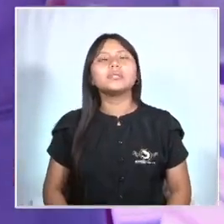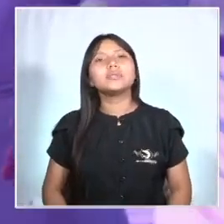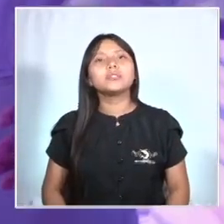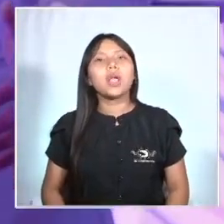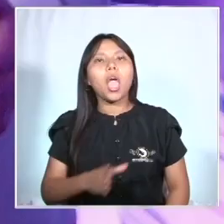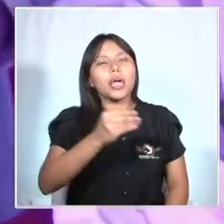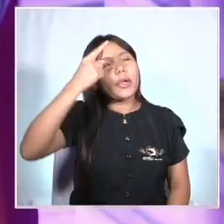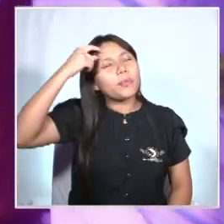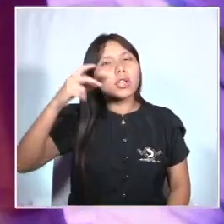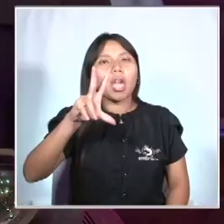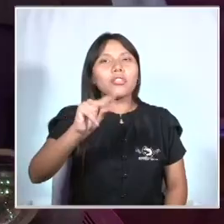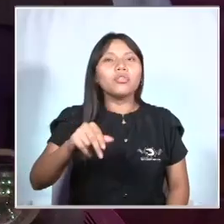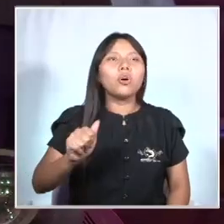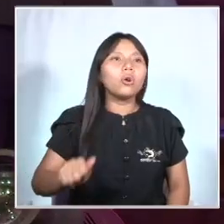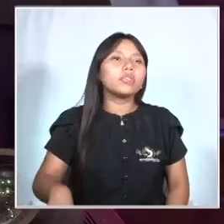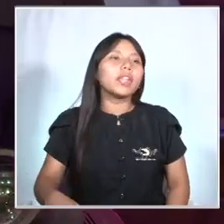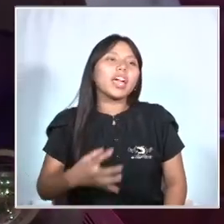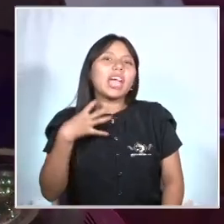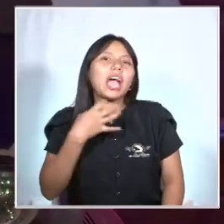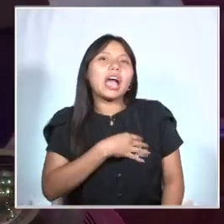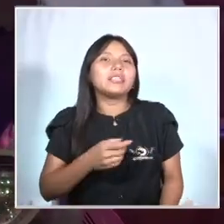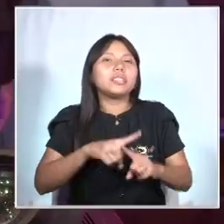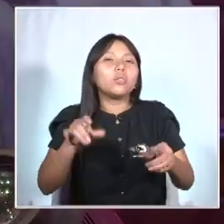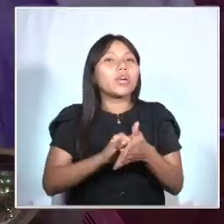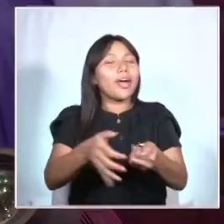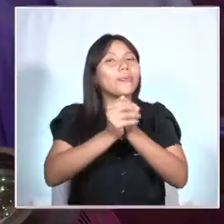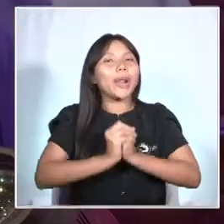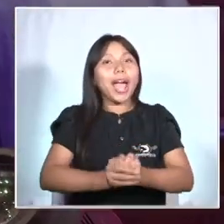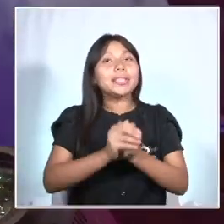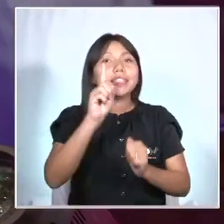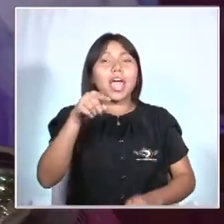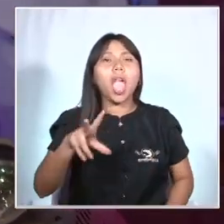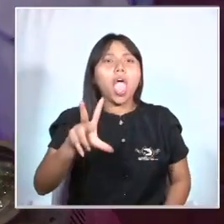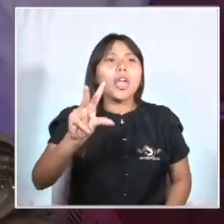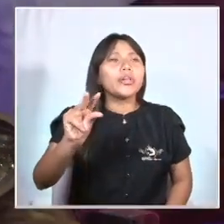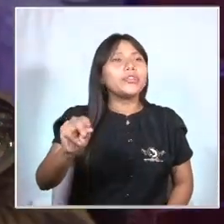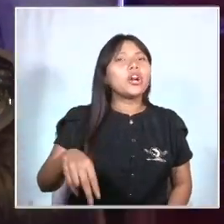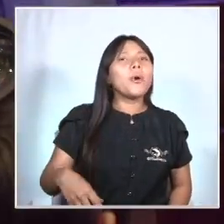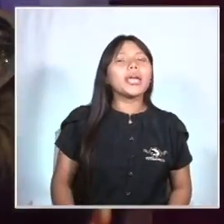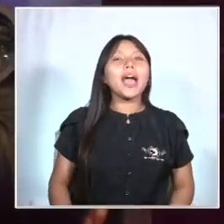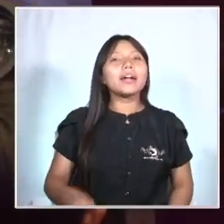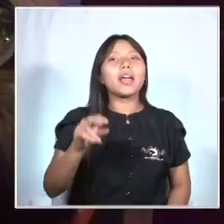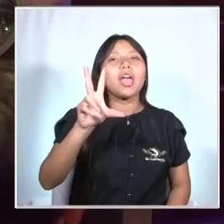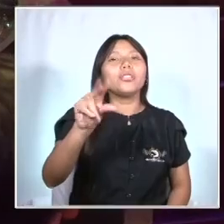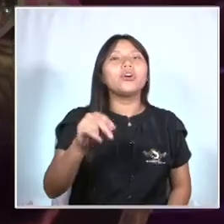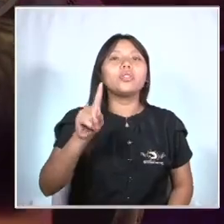Y porque no te quejaste, sino que adoraste. No te quejaste, sino que